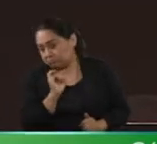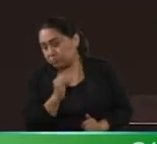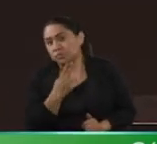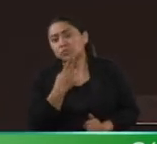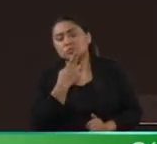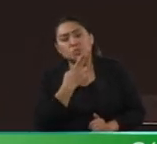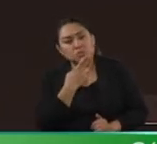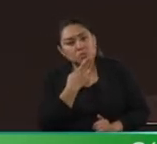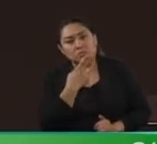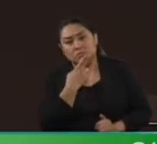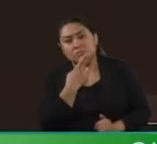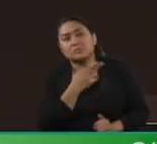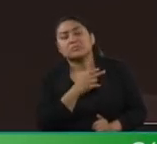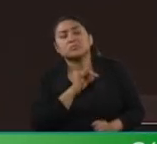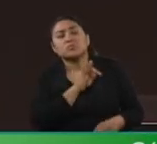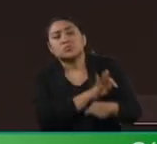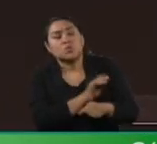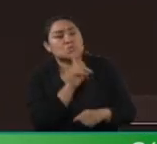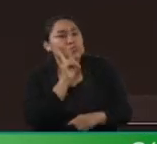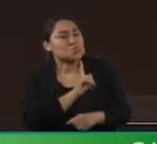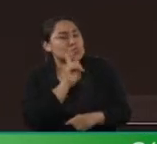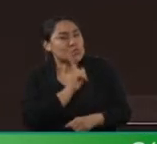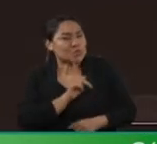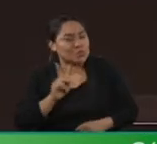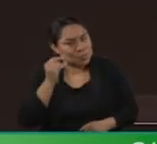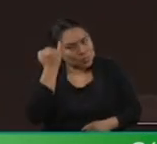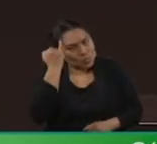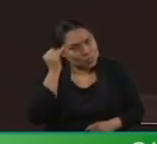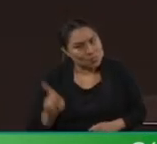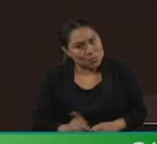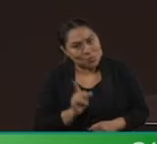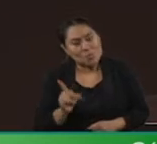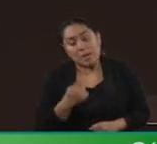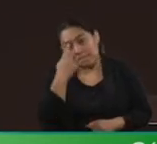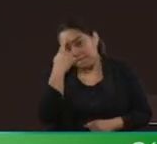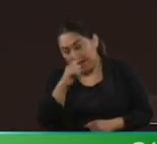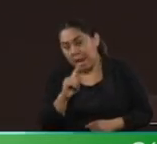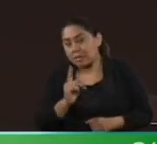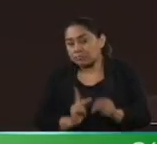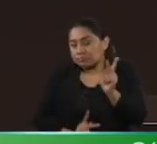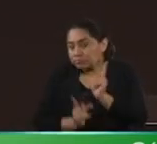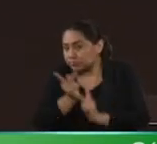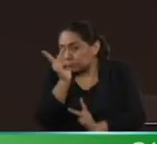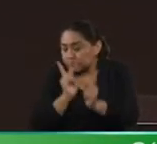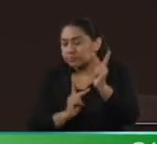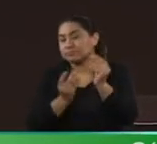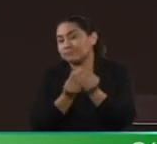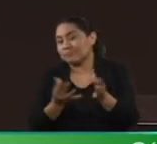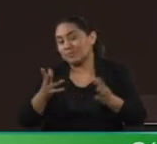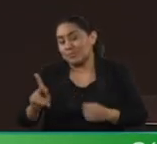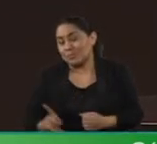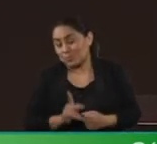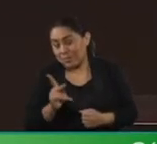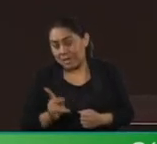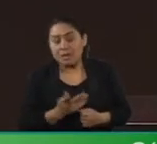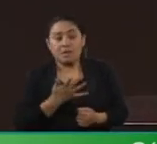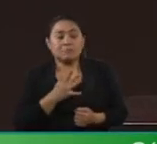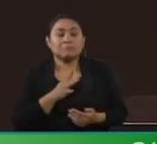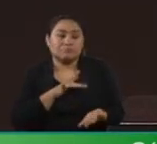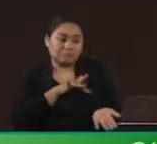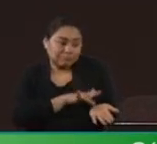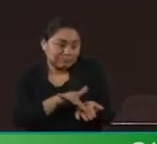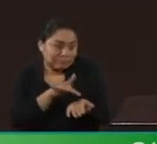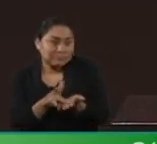función y contribución de las mujeres rurales en la promoción del desarrollo agrícola y rural, la mejora en la